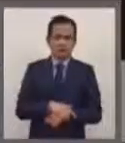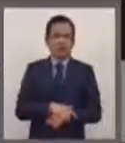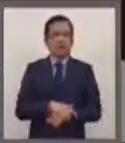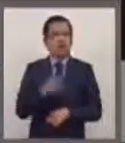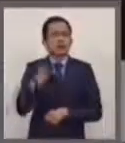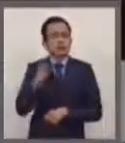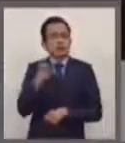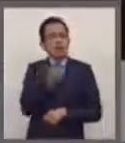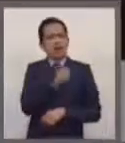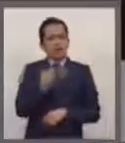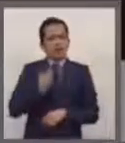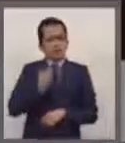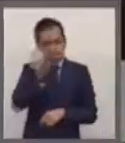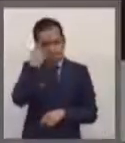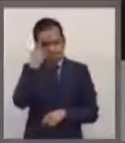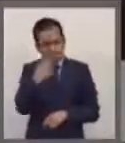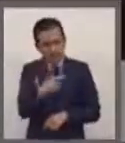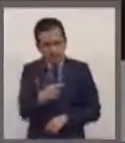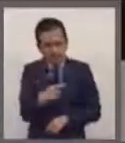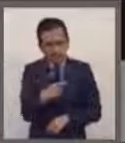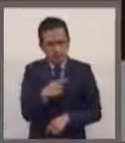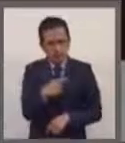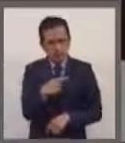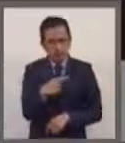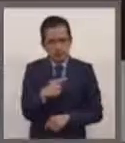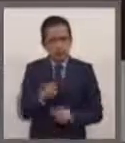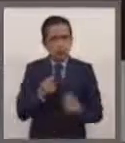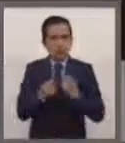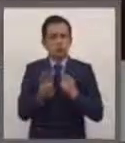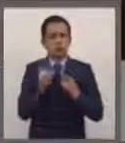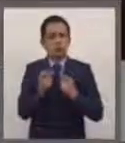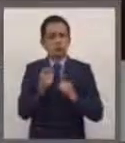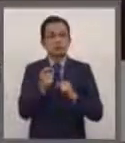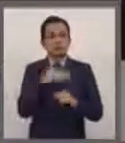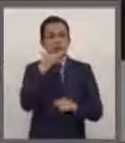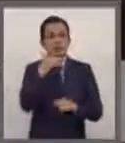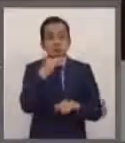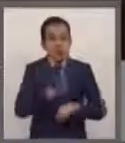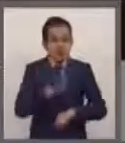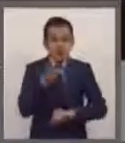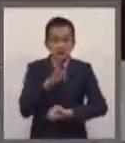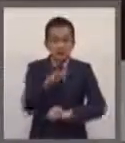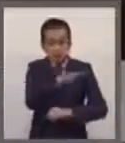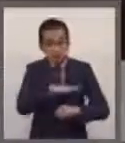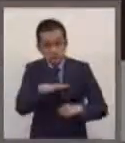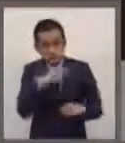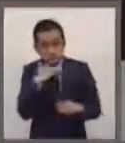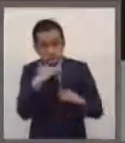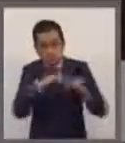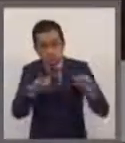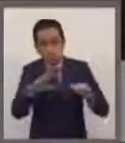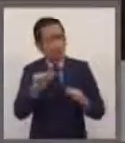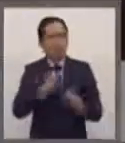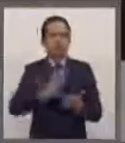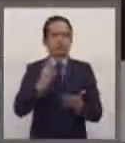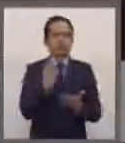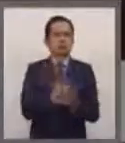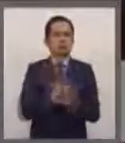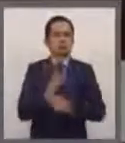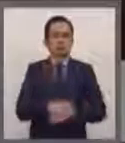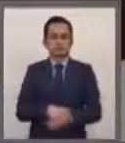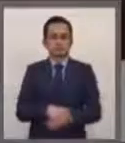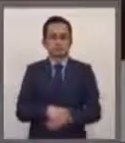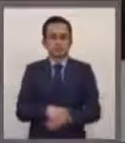lo obliga a tomar medidas que impidan la contaminación del mar. Estas